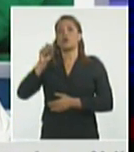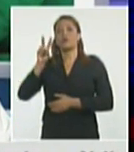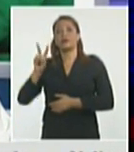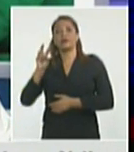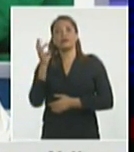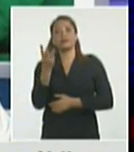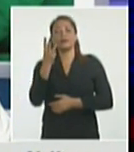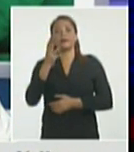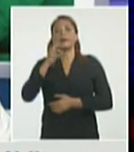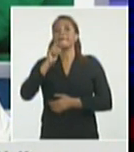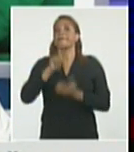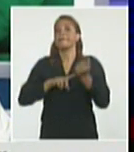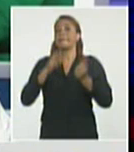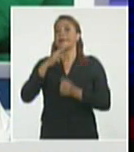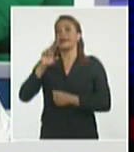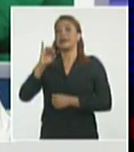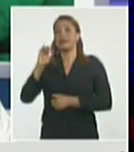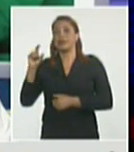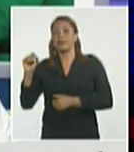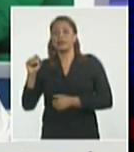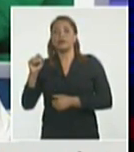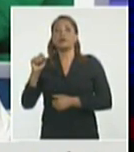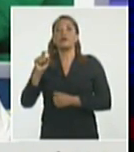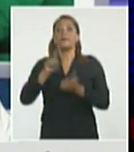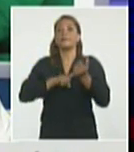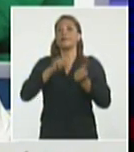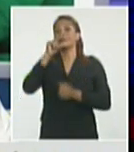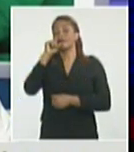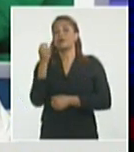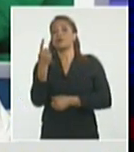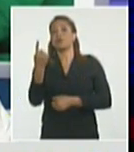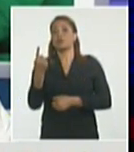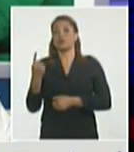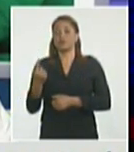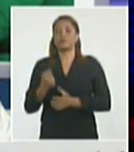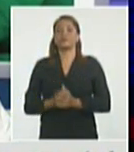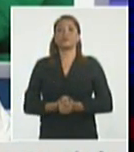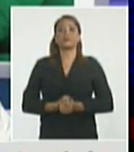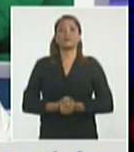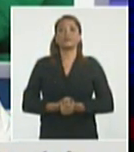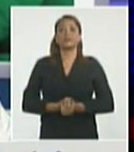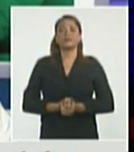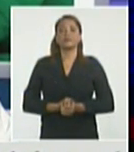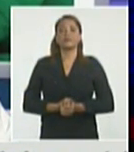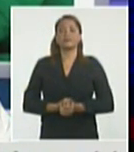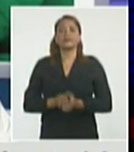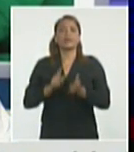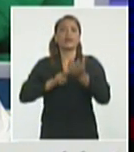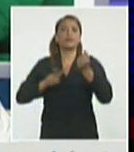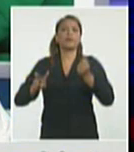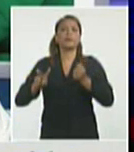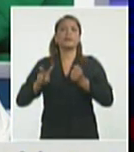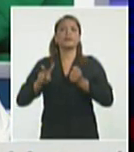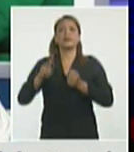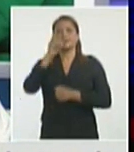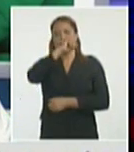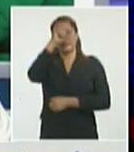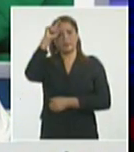y Pedro Betancur 1 de cada uno, y de la provincia de Santi